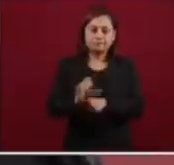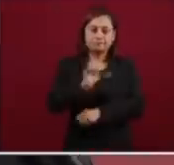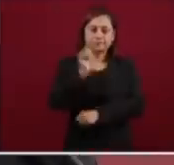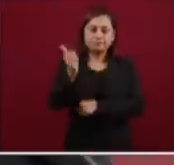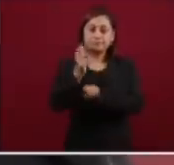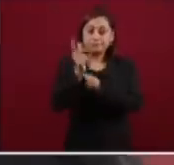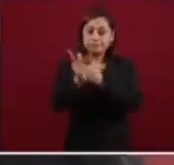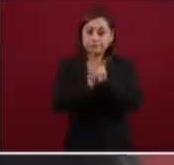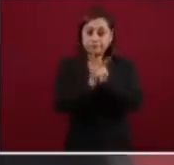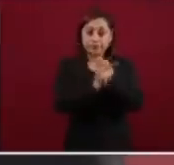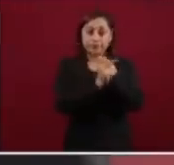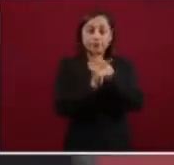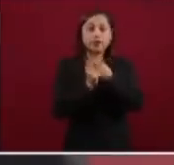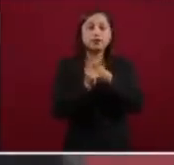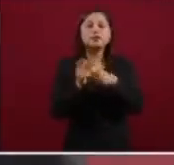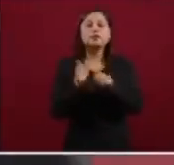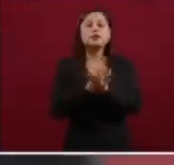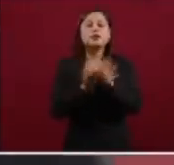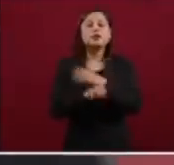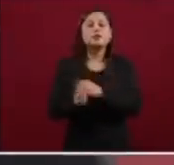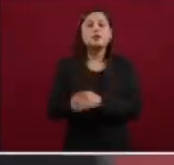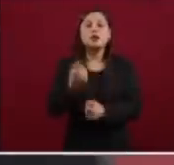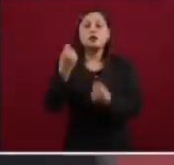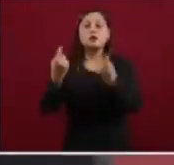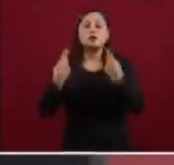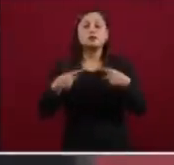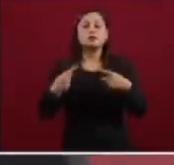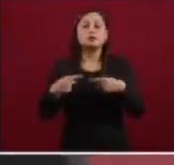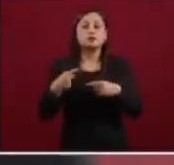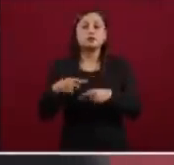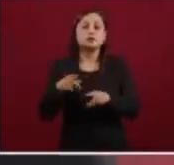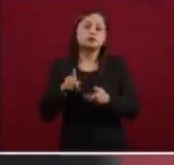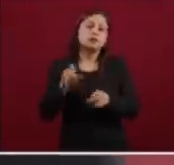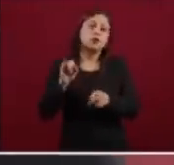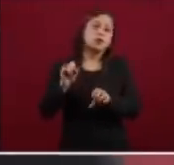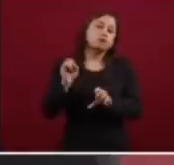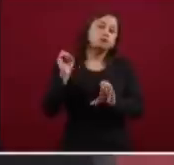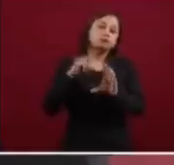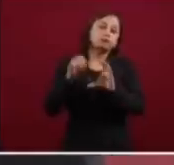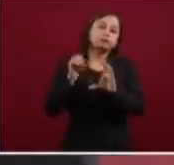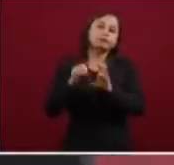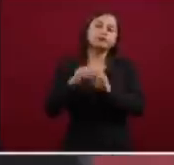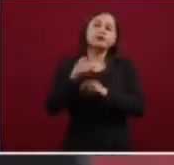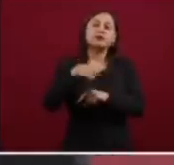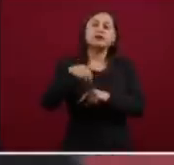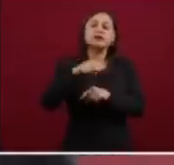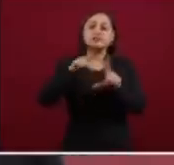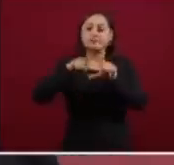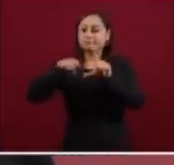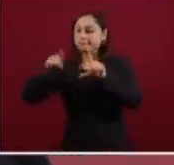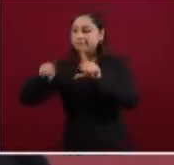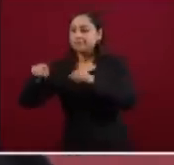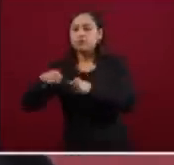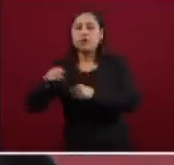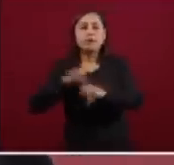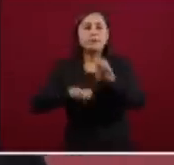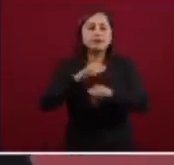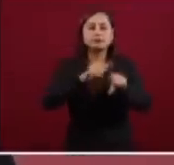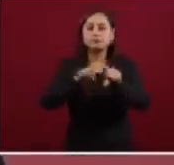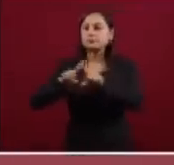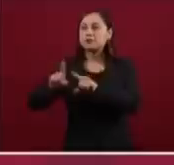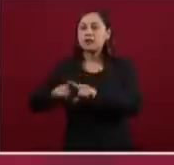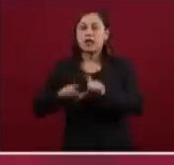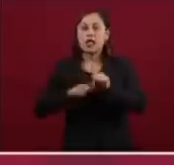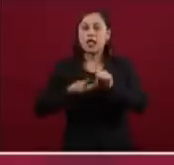los que apuestan a la bolsa por ejemplo y se cae en la